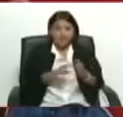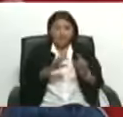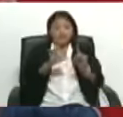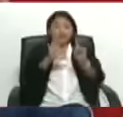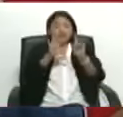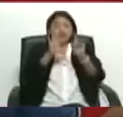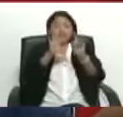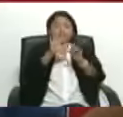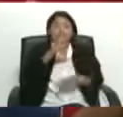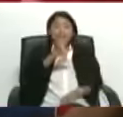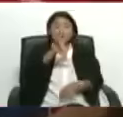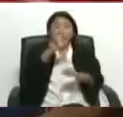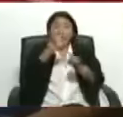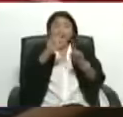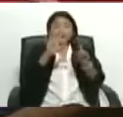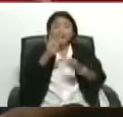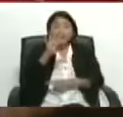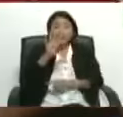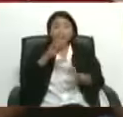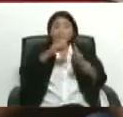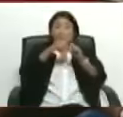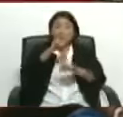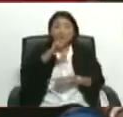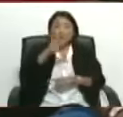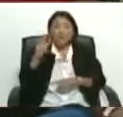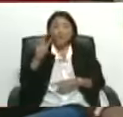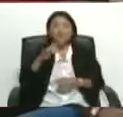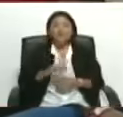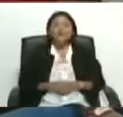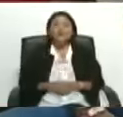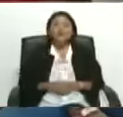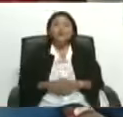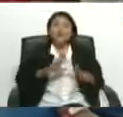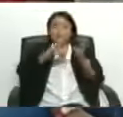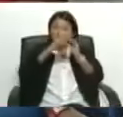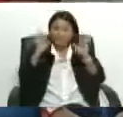2.364 por 24, eso nos da